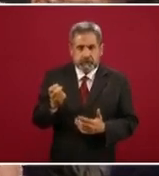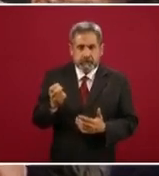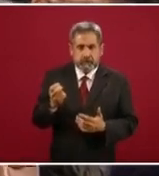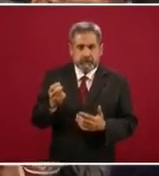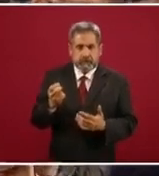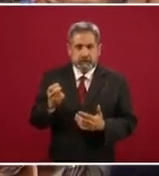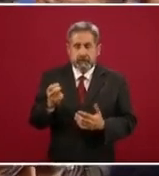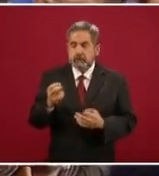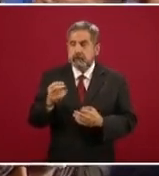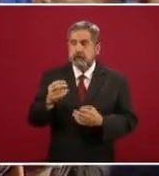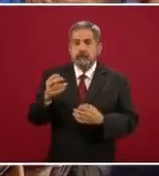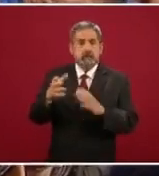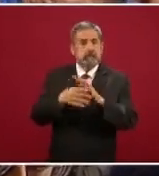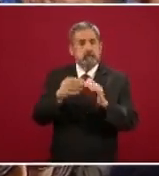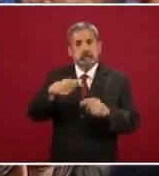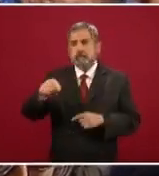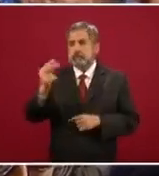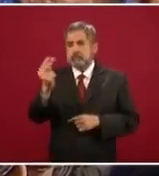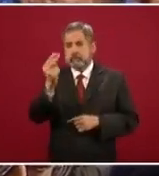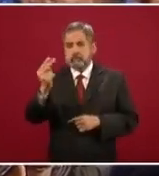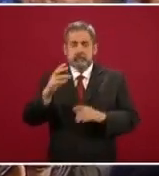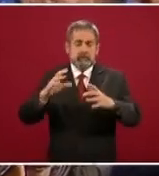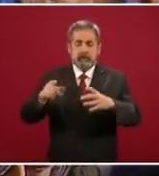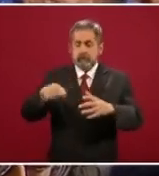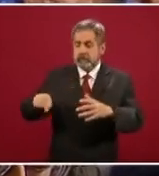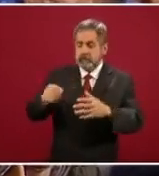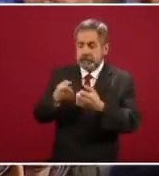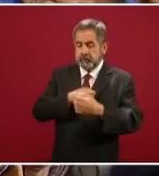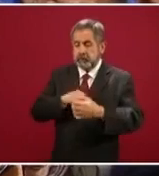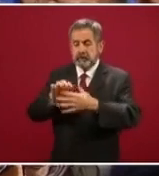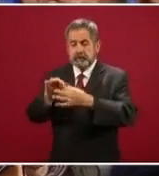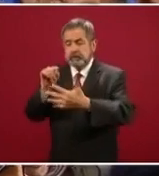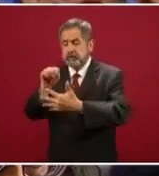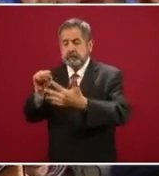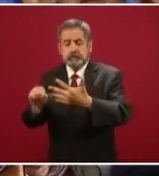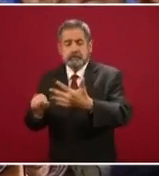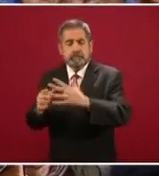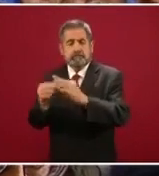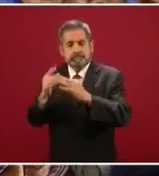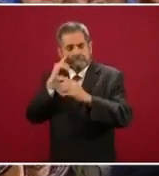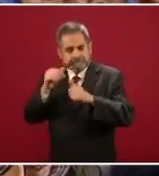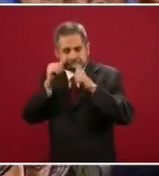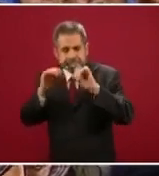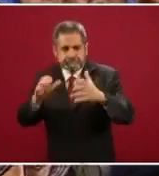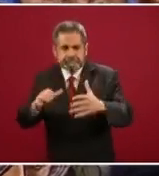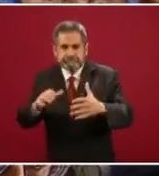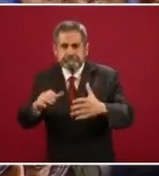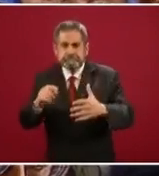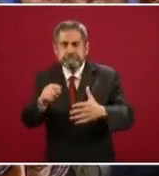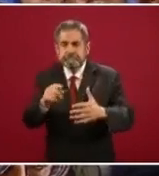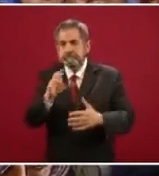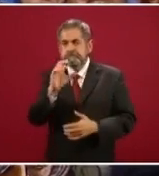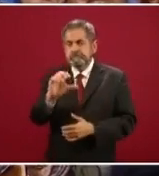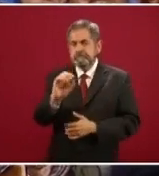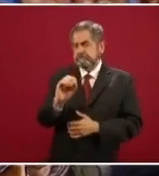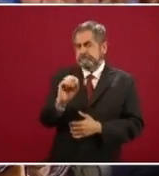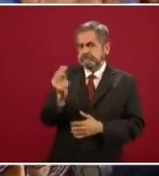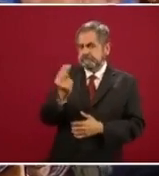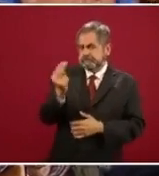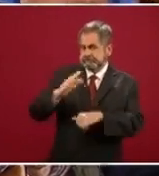todo lo que ustedes necesitan, así como sector salud, para atender el problema, o necesitan